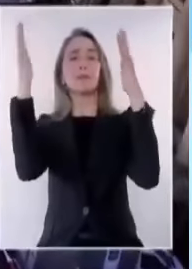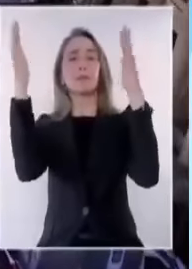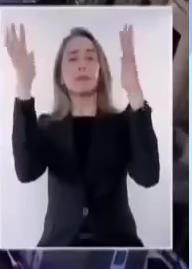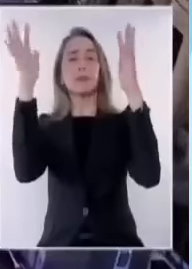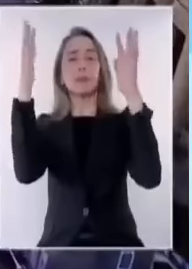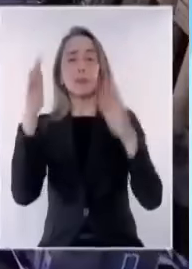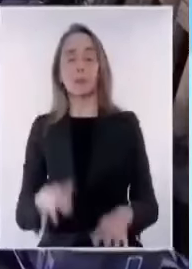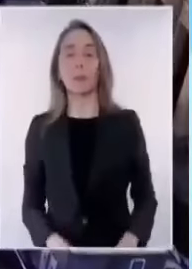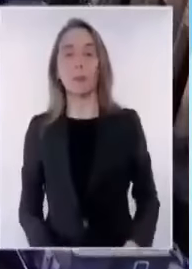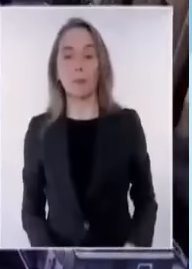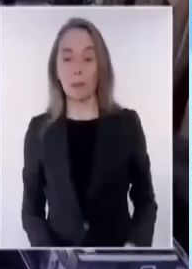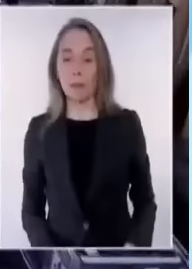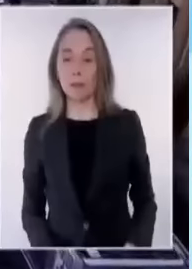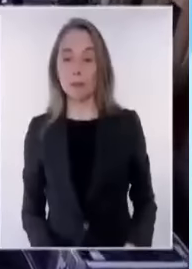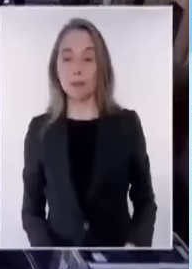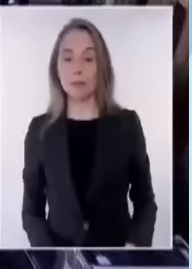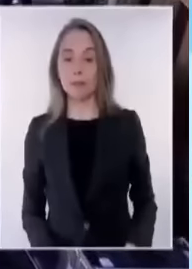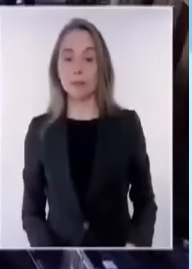Bueno, ahí estamos llegando al final.